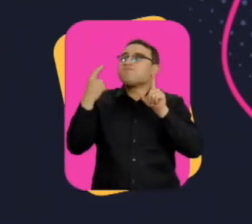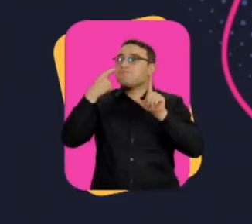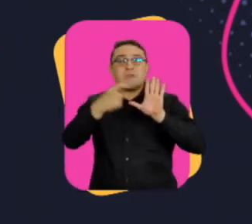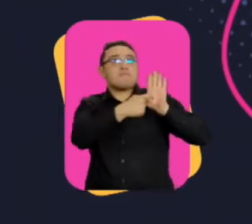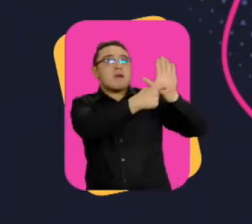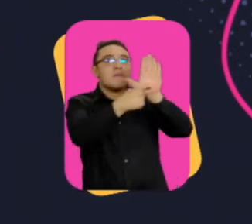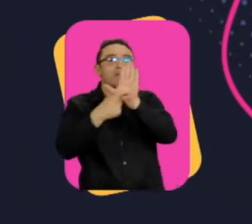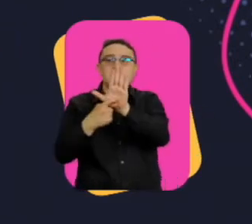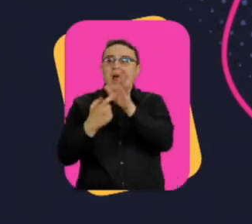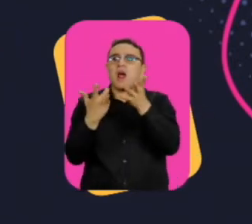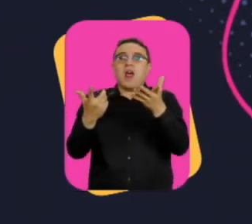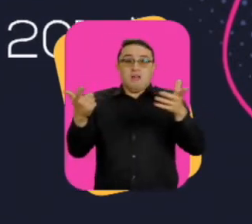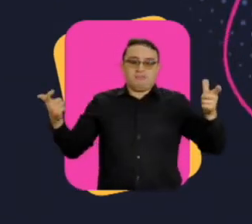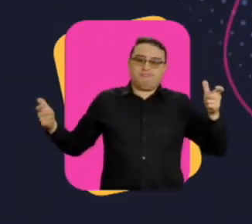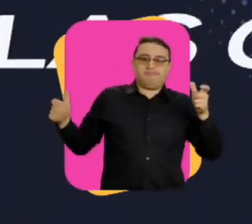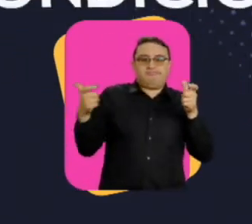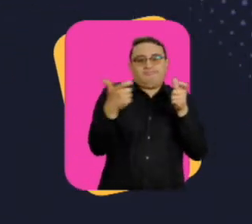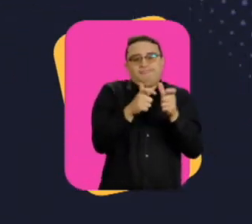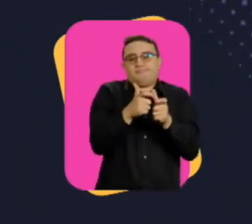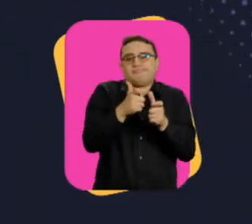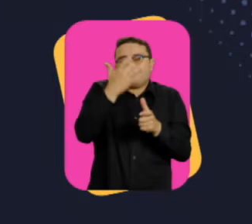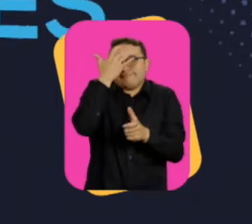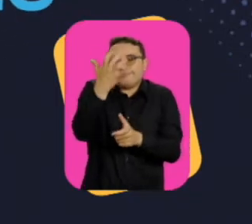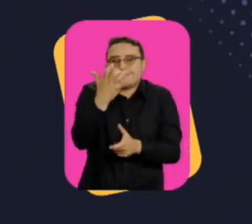presentan una disminución lógica debido a las